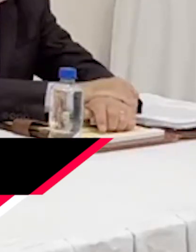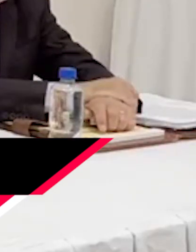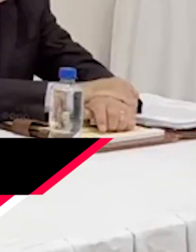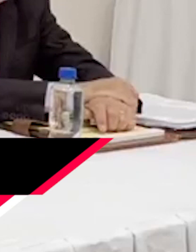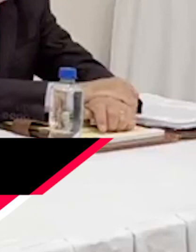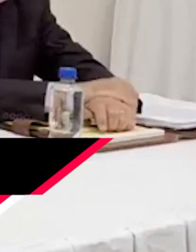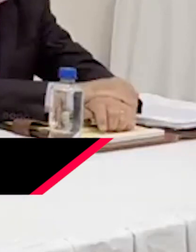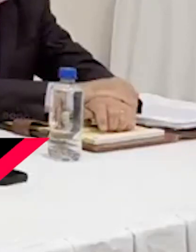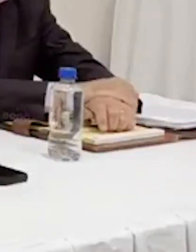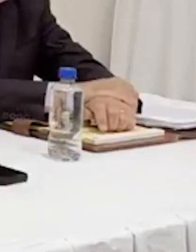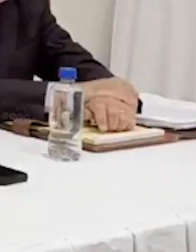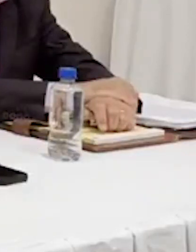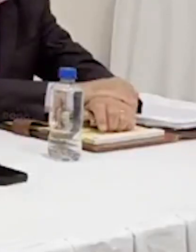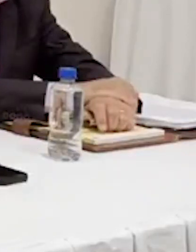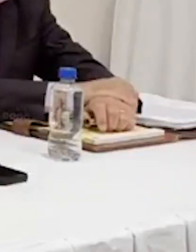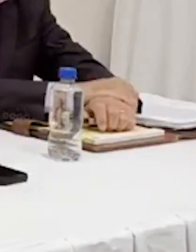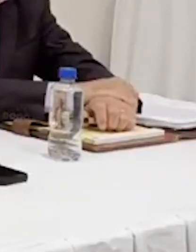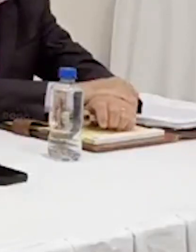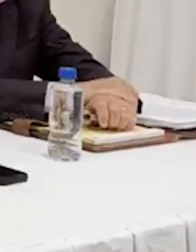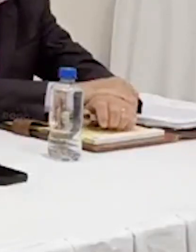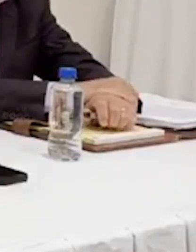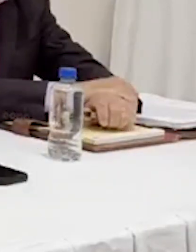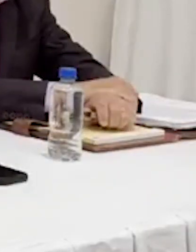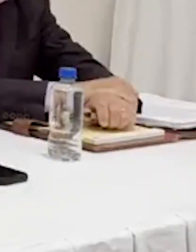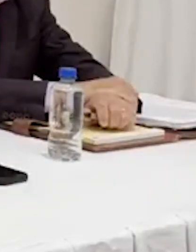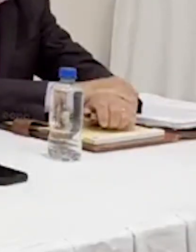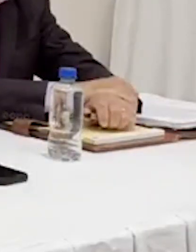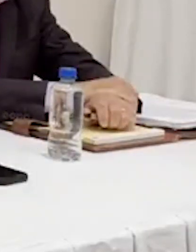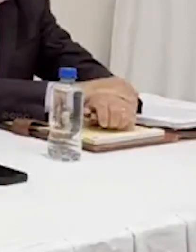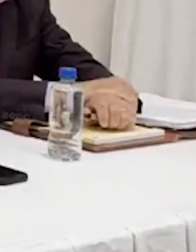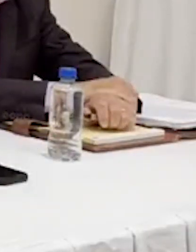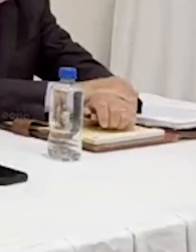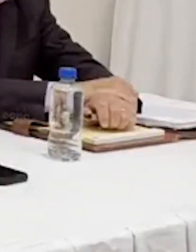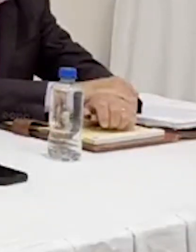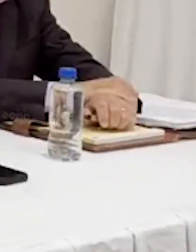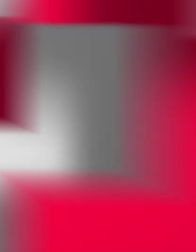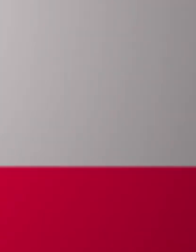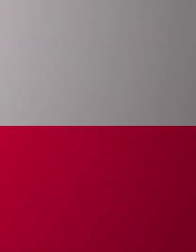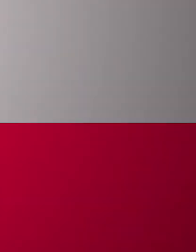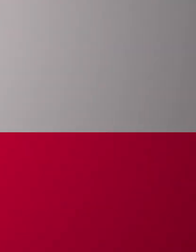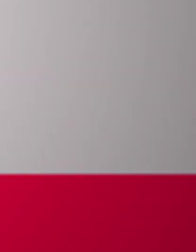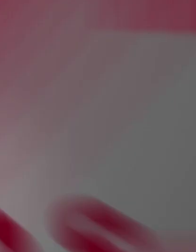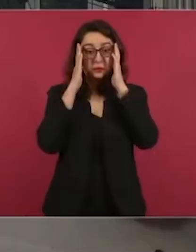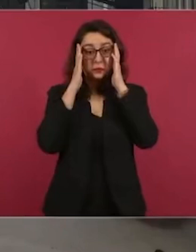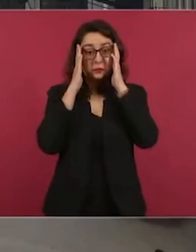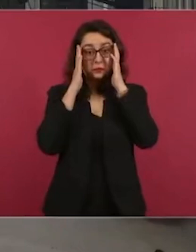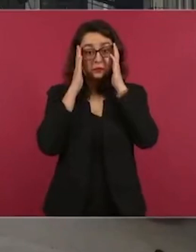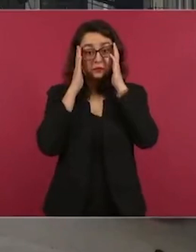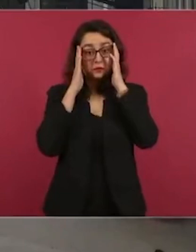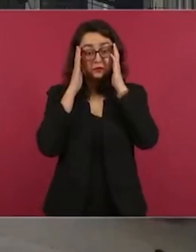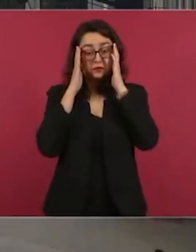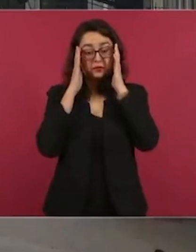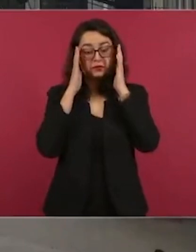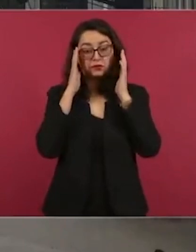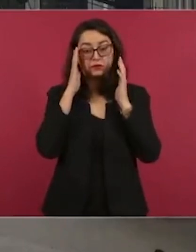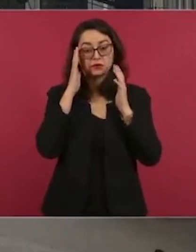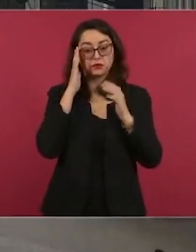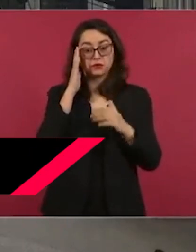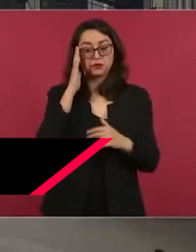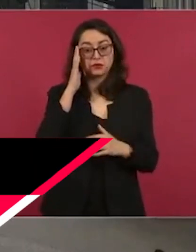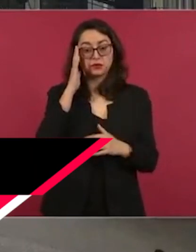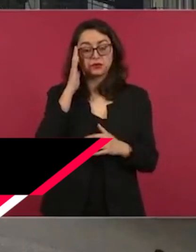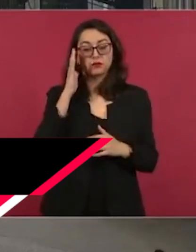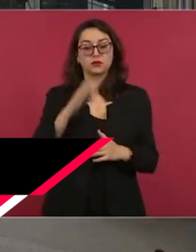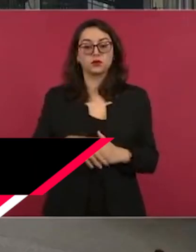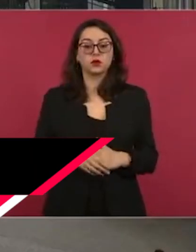por allá en la Sala Superior y iremos hasta la última consecuencia. Adelante López Obrador que no